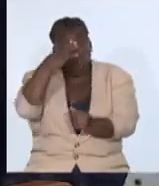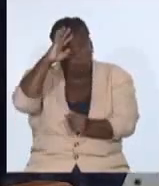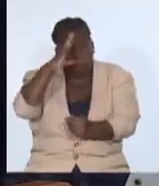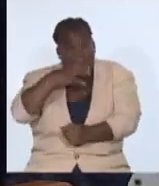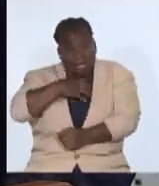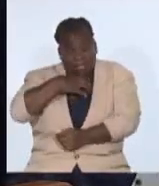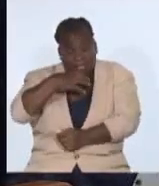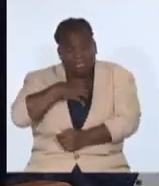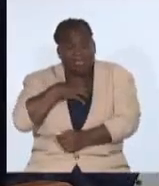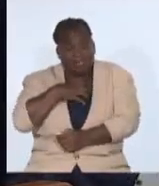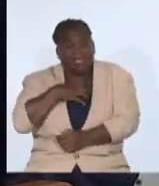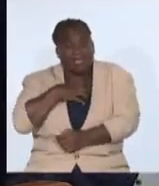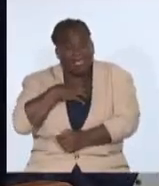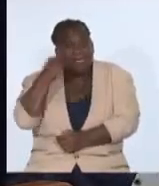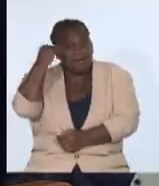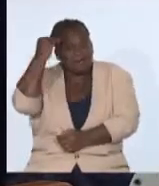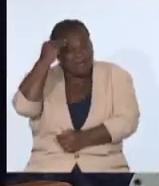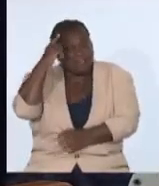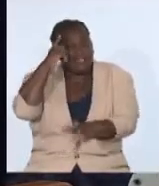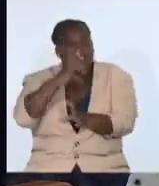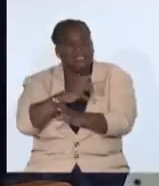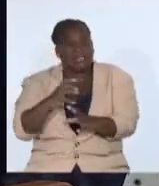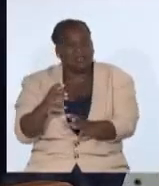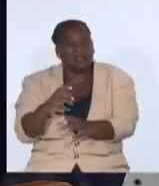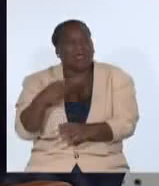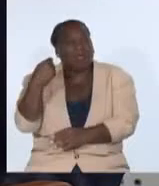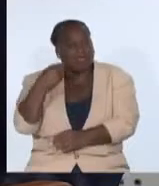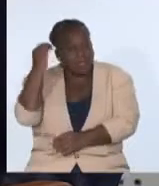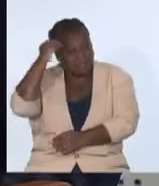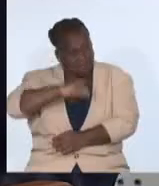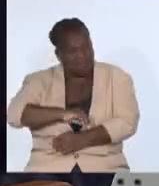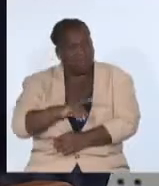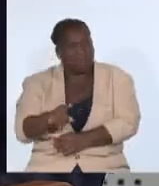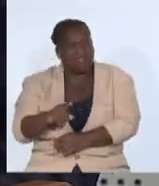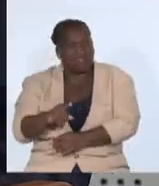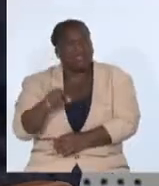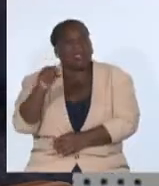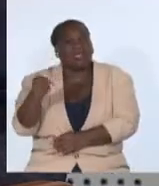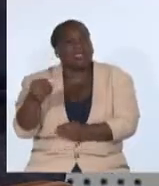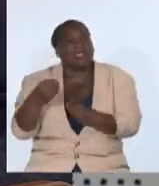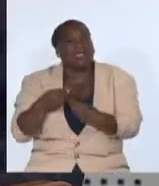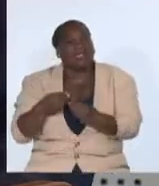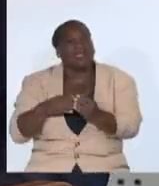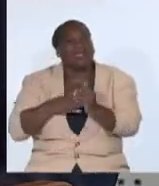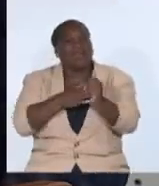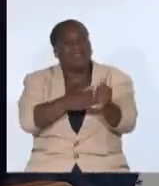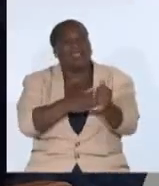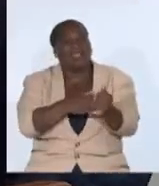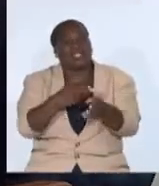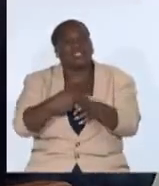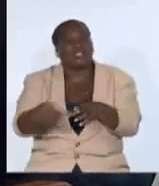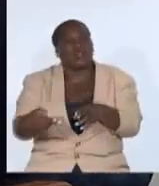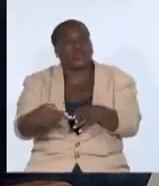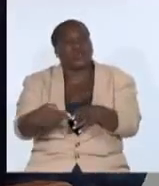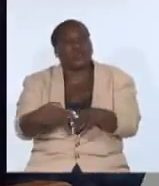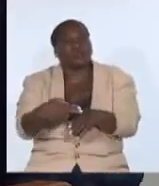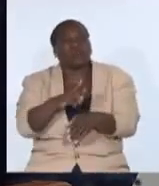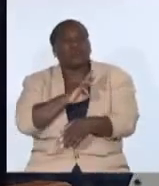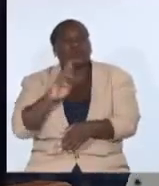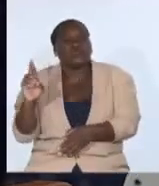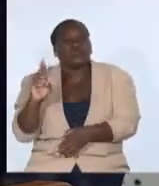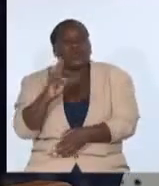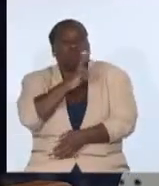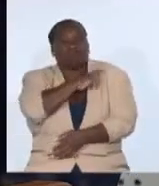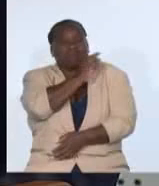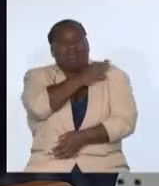con capacidades científicas que no se den subestimar y que son parte del legado del líder histórico de la revolución cubana el comandante jefe Fidel